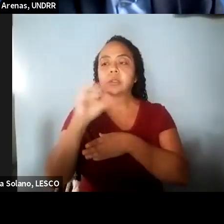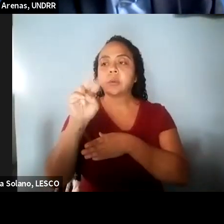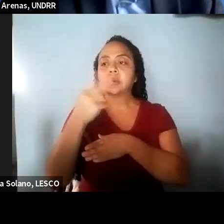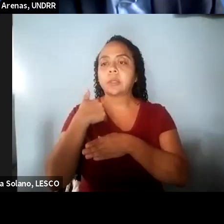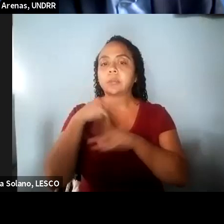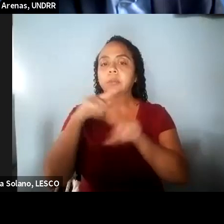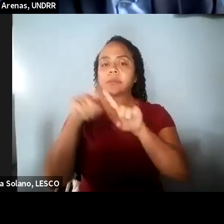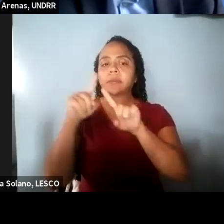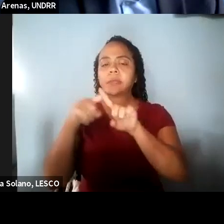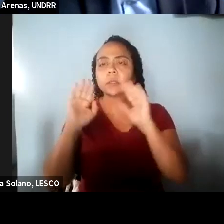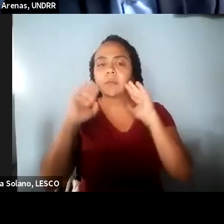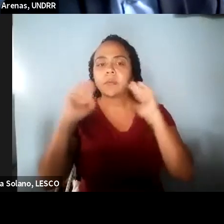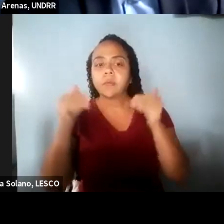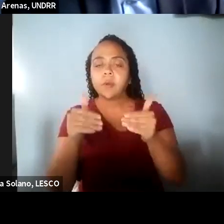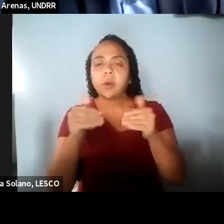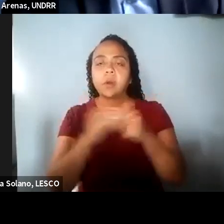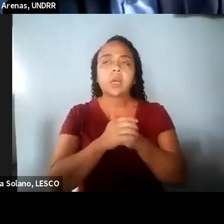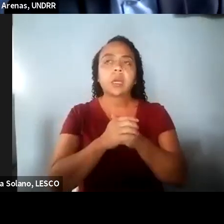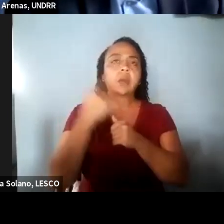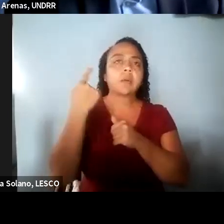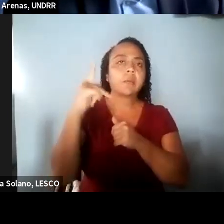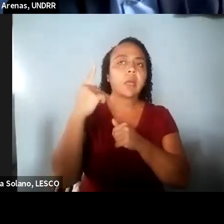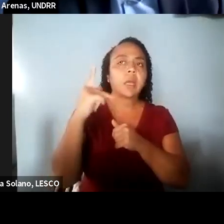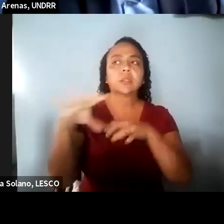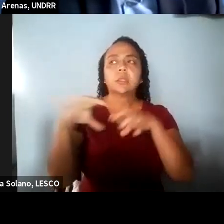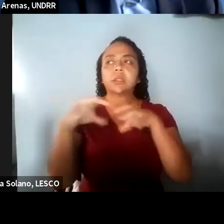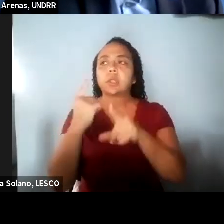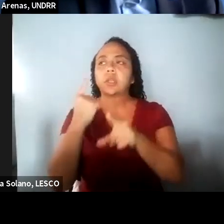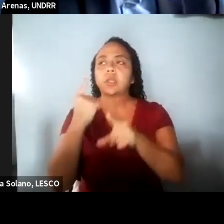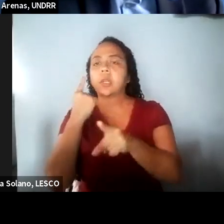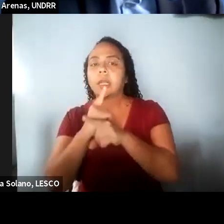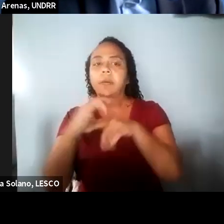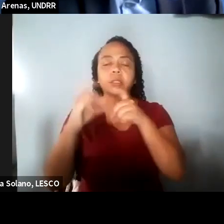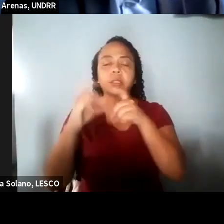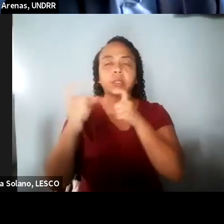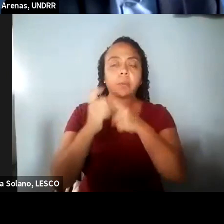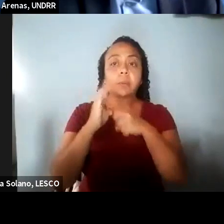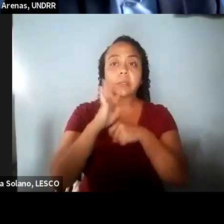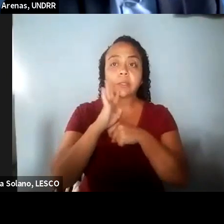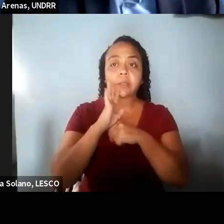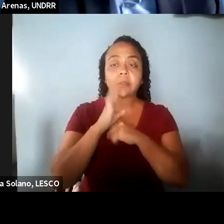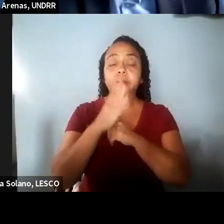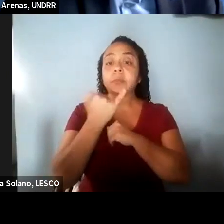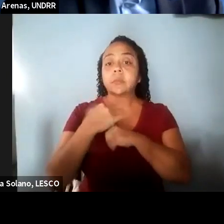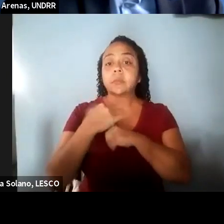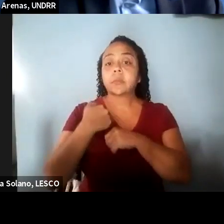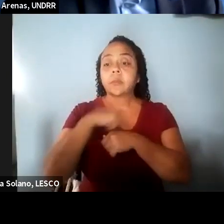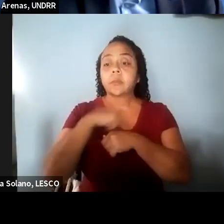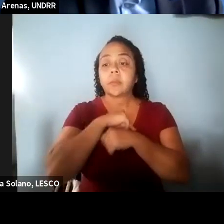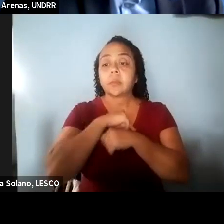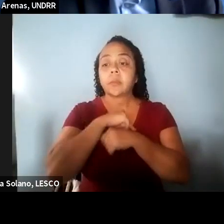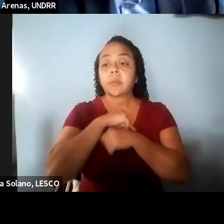enfoques la gestión prospectiva del riesgo la gestión correctiva la gestión compensatoria posible y si nos enfocamos solamente en el